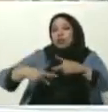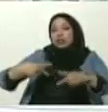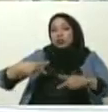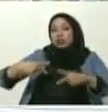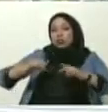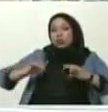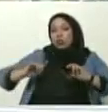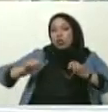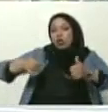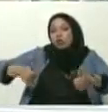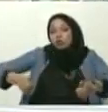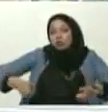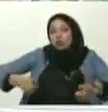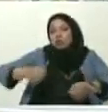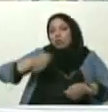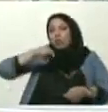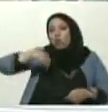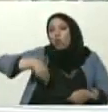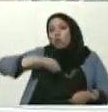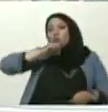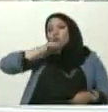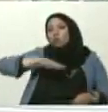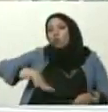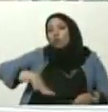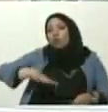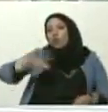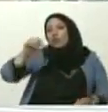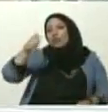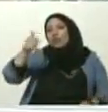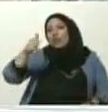historia. Llevamos 10 años